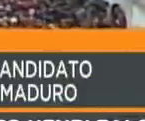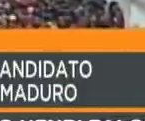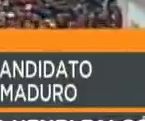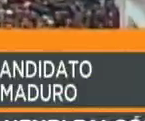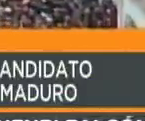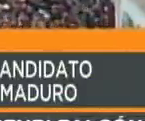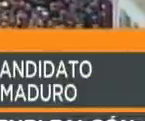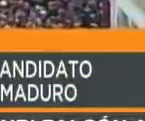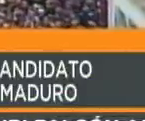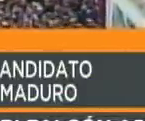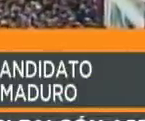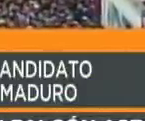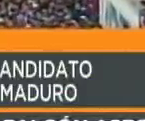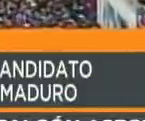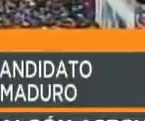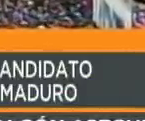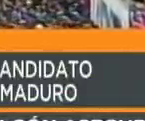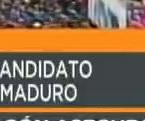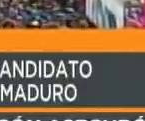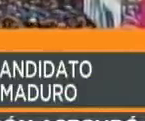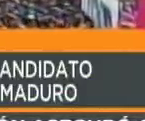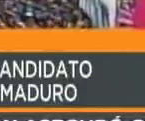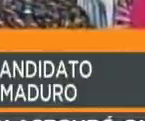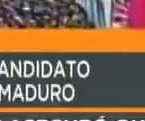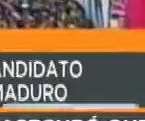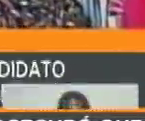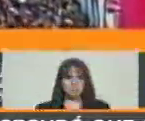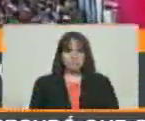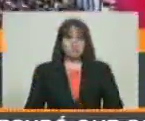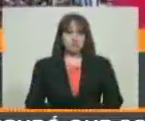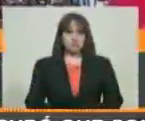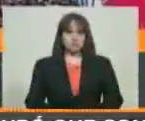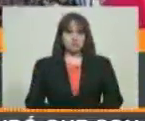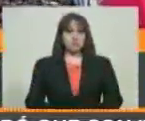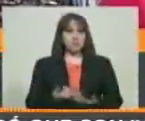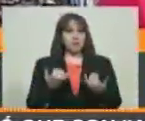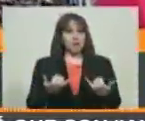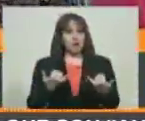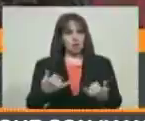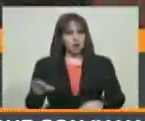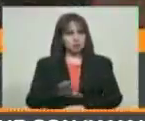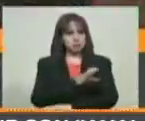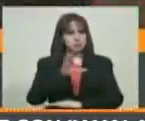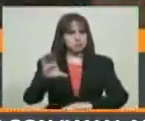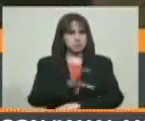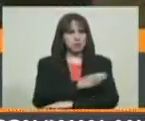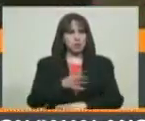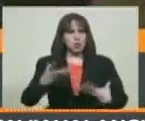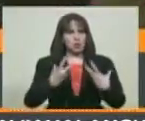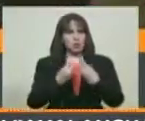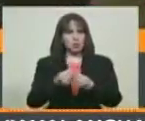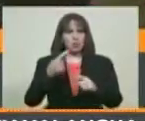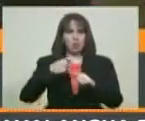Por eso provoca cantar con Cristóbal Jiménez, con el Cubirito,